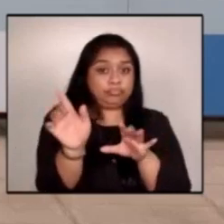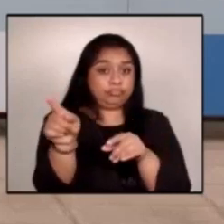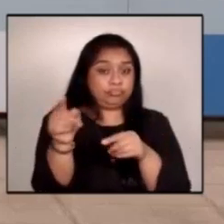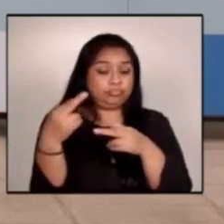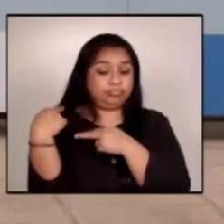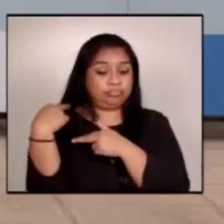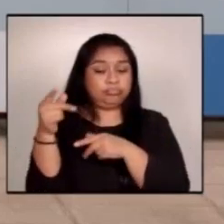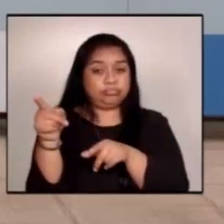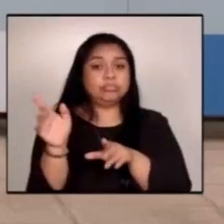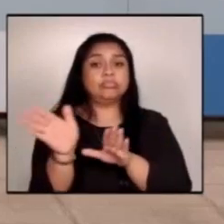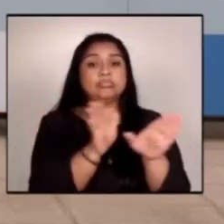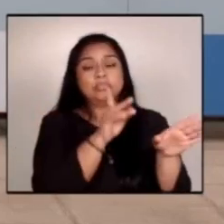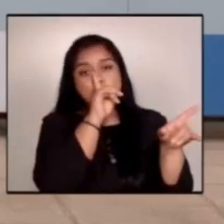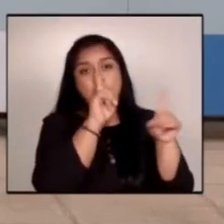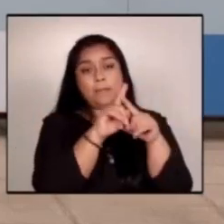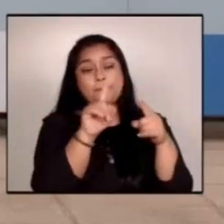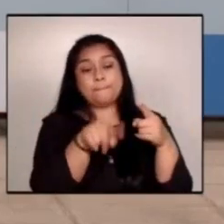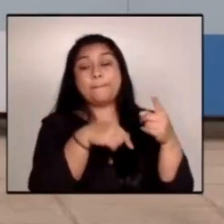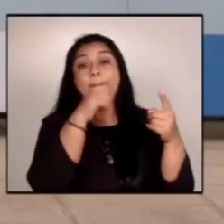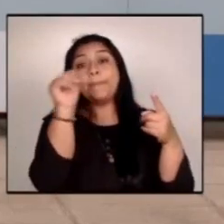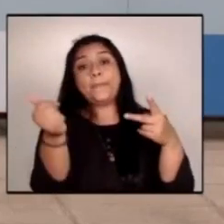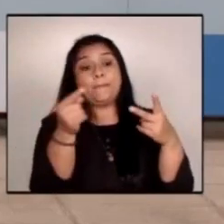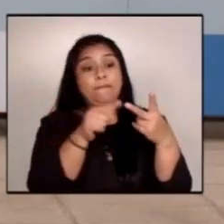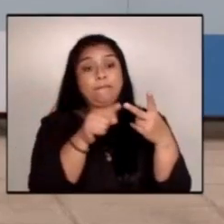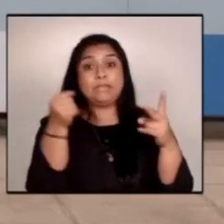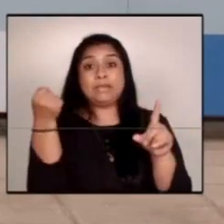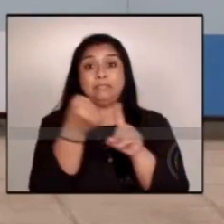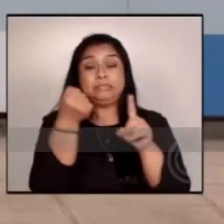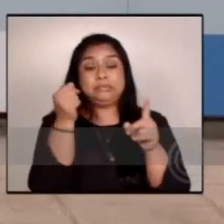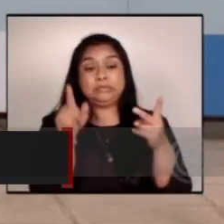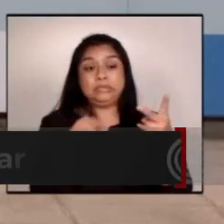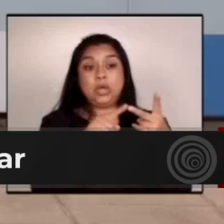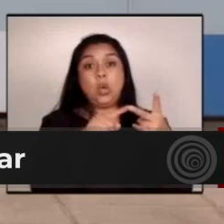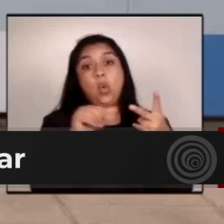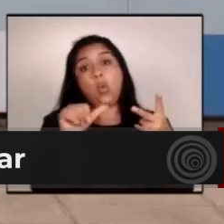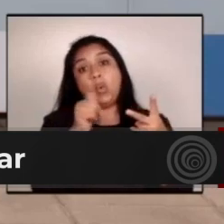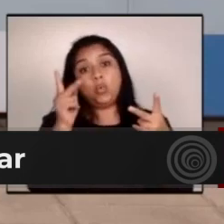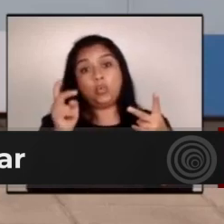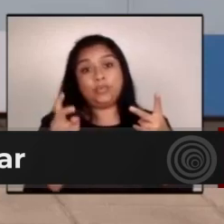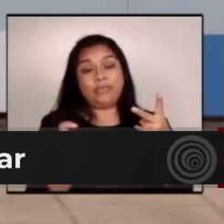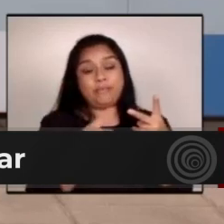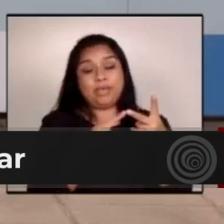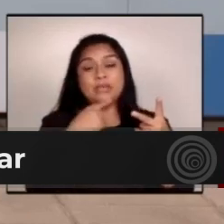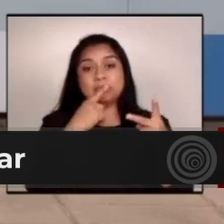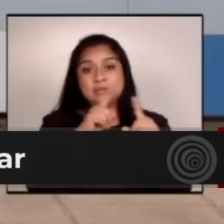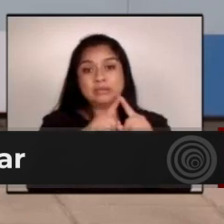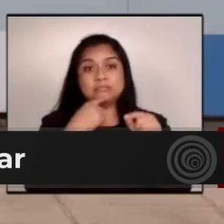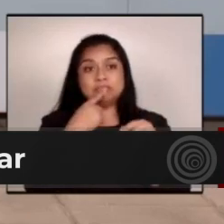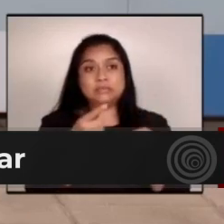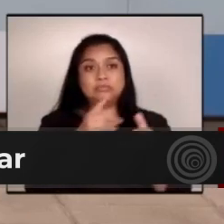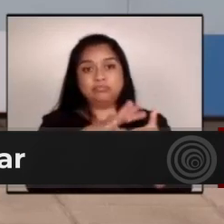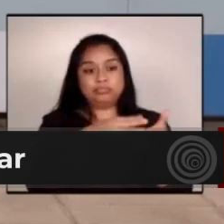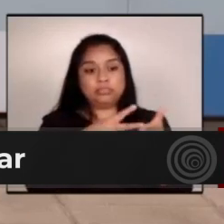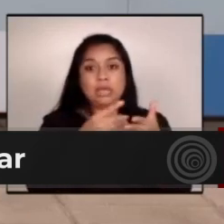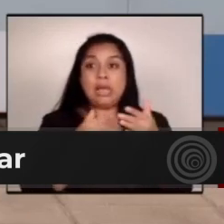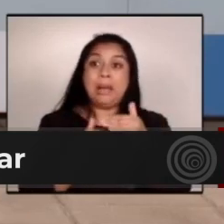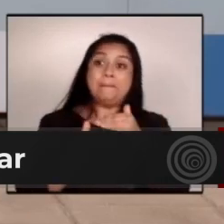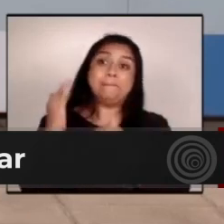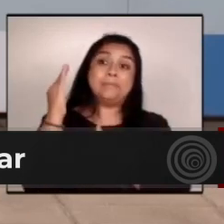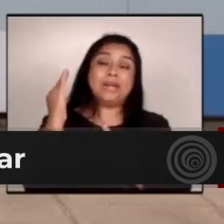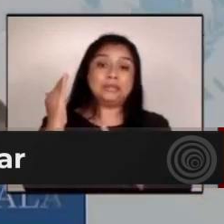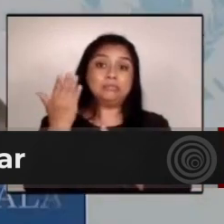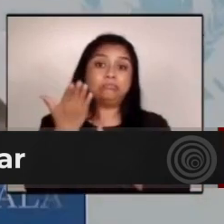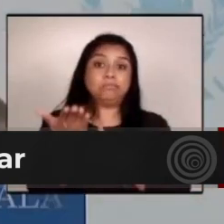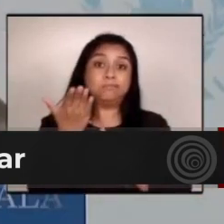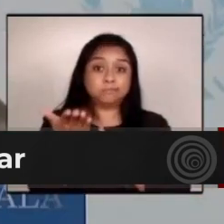Otro impacto económico esperamos que no haya. Más bien, como yo les decía, en el cuadro, pues si hay un incremento de la demanda, quiere